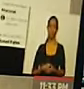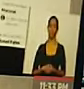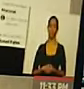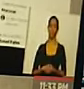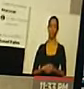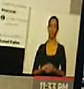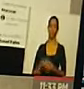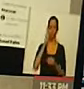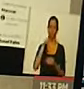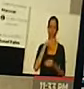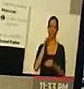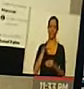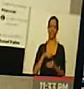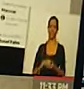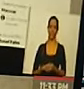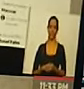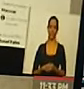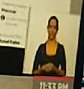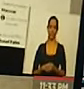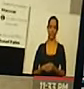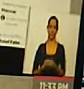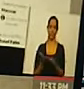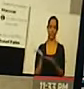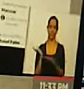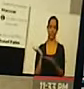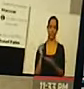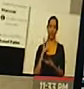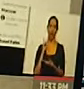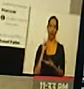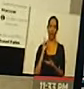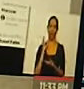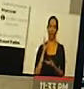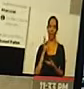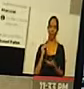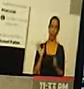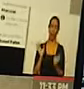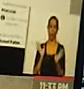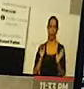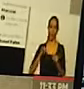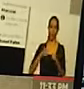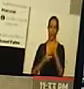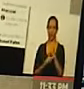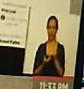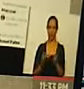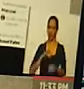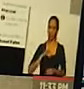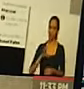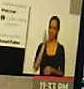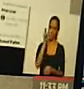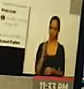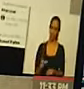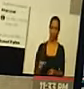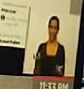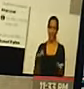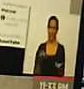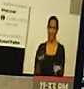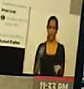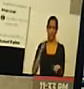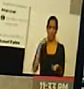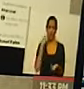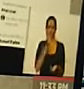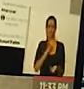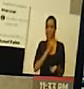Dios te bendiga. Y ahí está, hablando con el herido, Juan Guaidó realmente solidarizándose, ¿no? Con esta persona que realmente tampoco nunca vimos quién